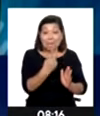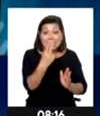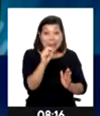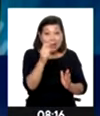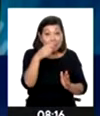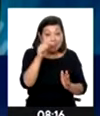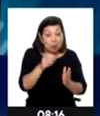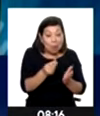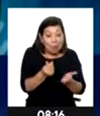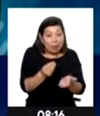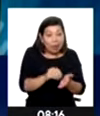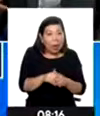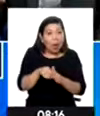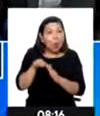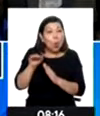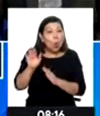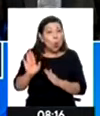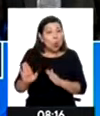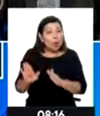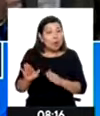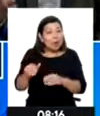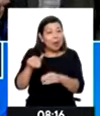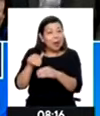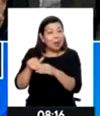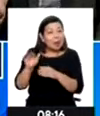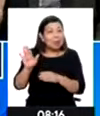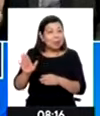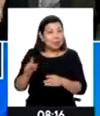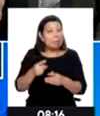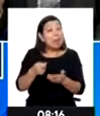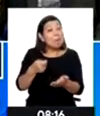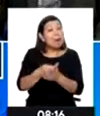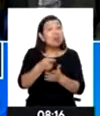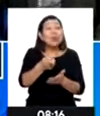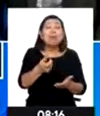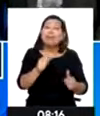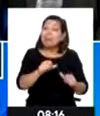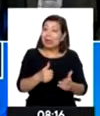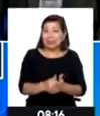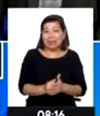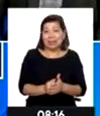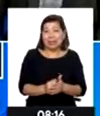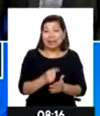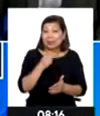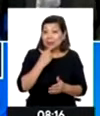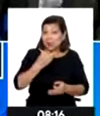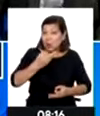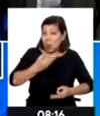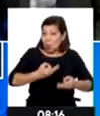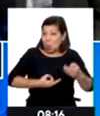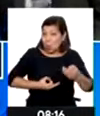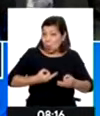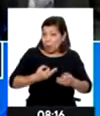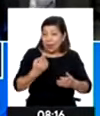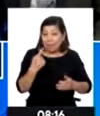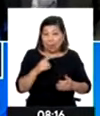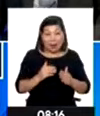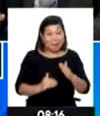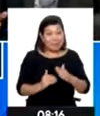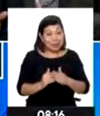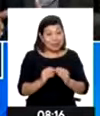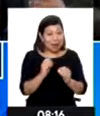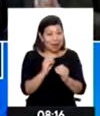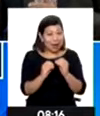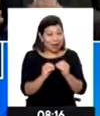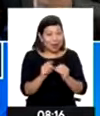20% lo destinamos a pagar la reparación civil. Es decir, lo que se señala en la sentencia, la pena más la